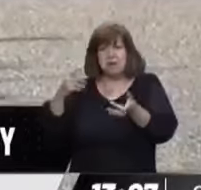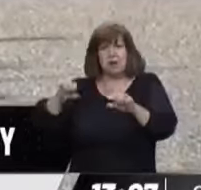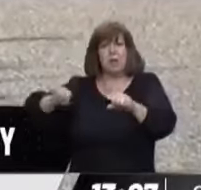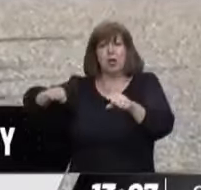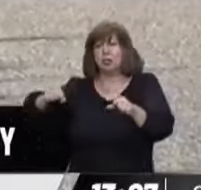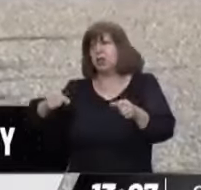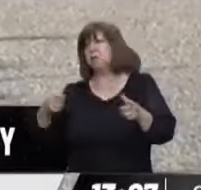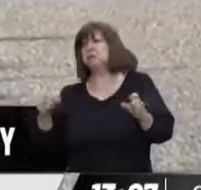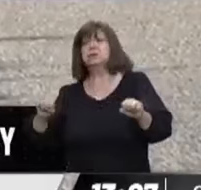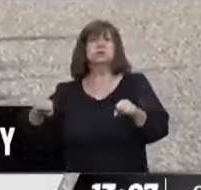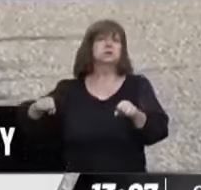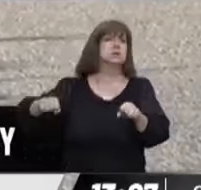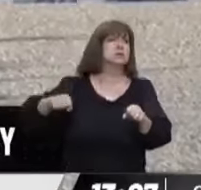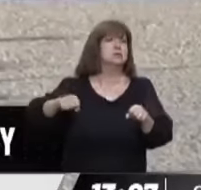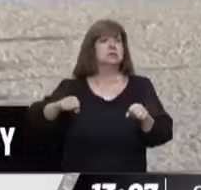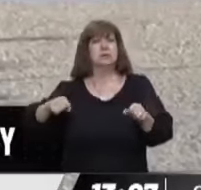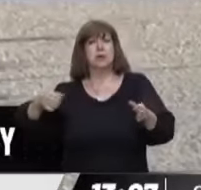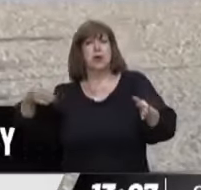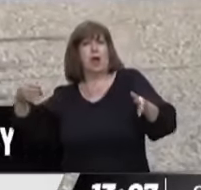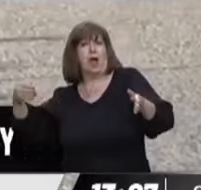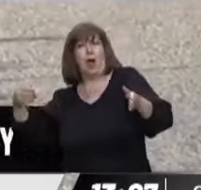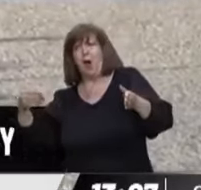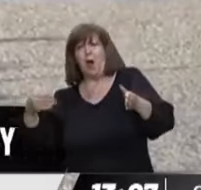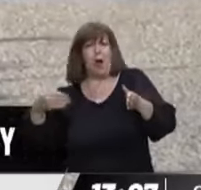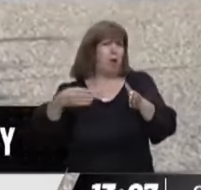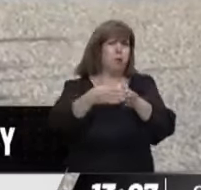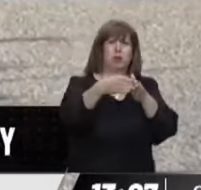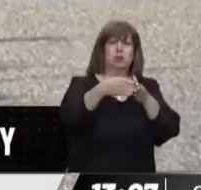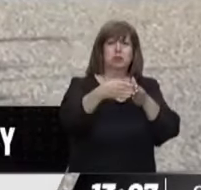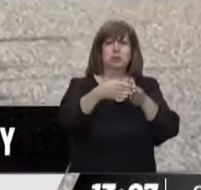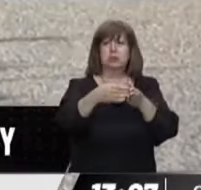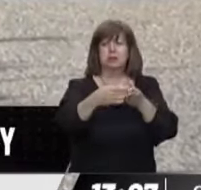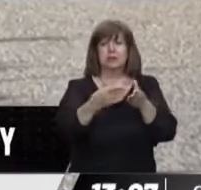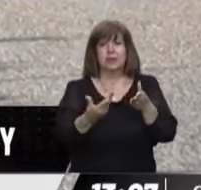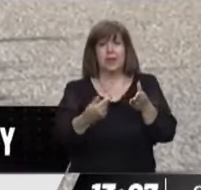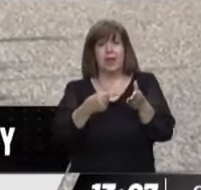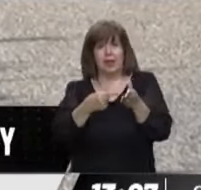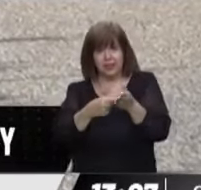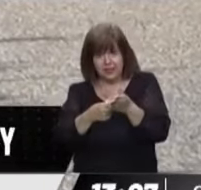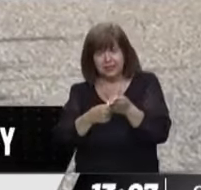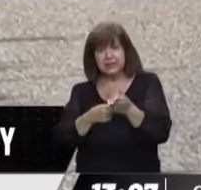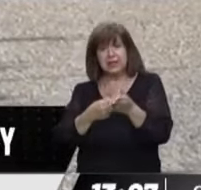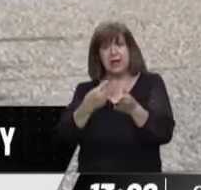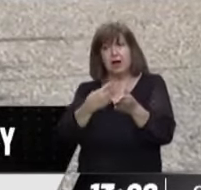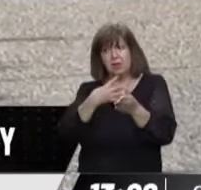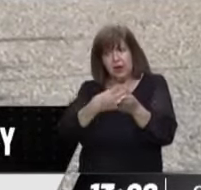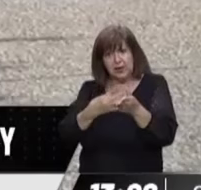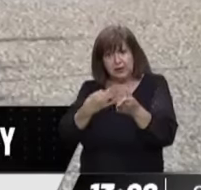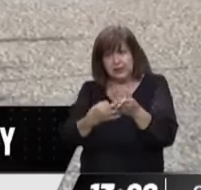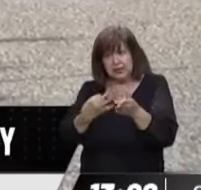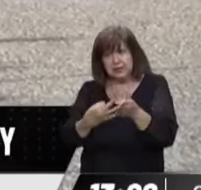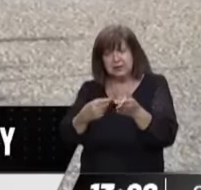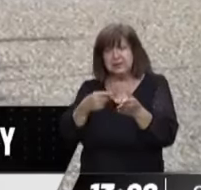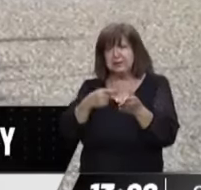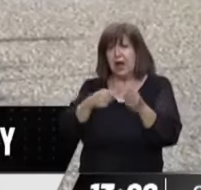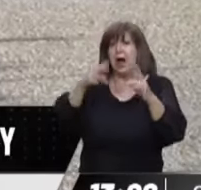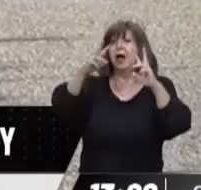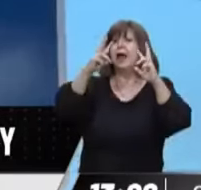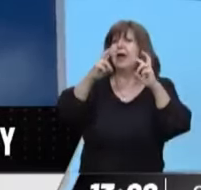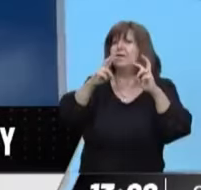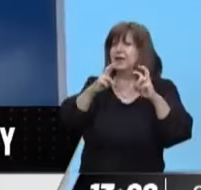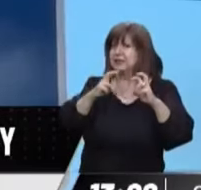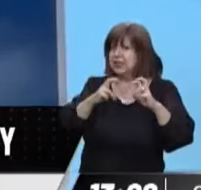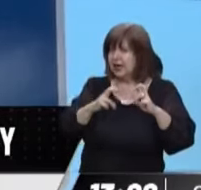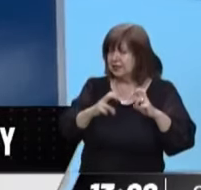efectivos que iban en ese móvil estaban o no en una persecución y terminan matando a